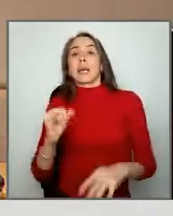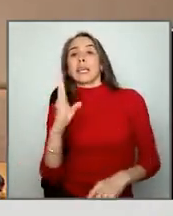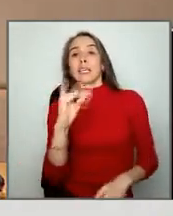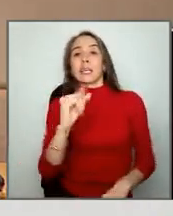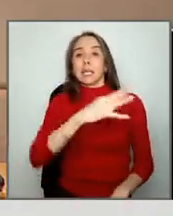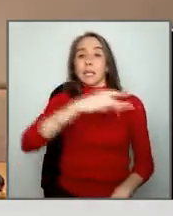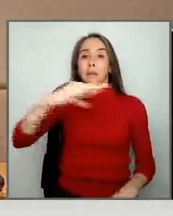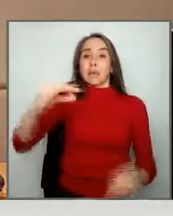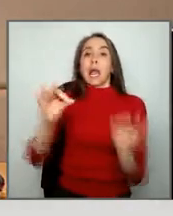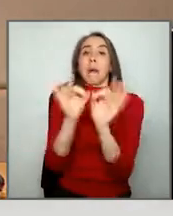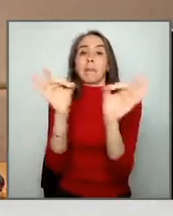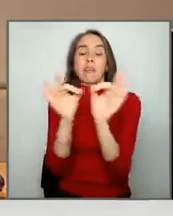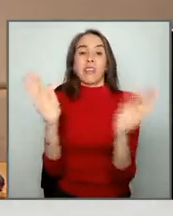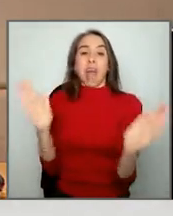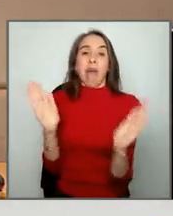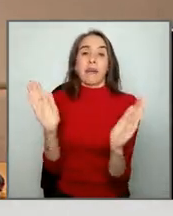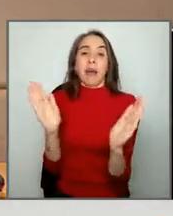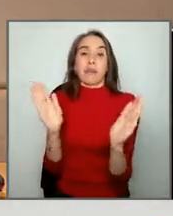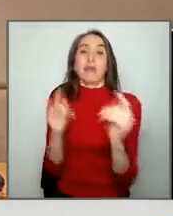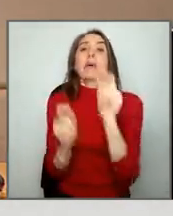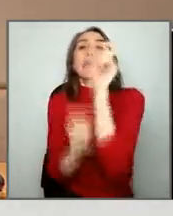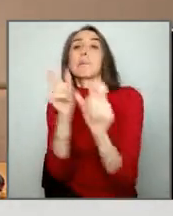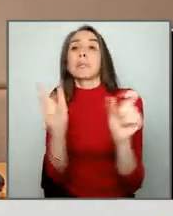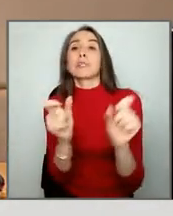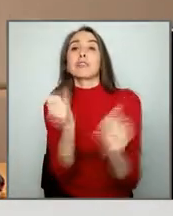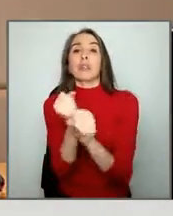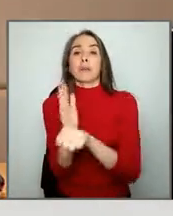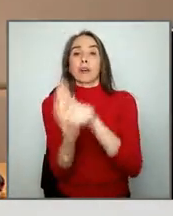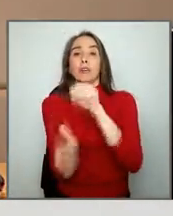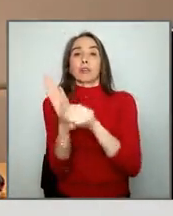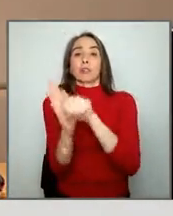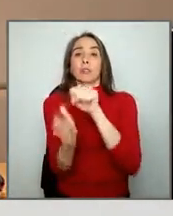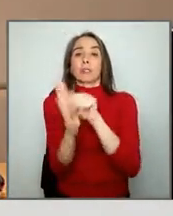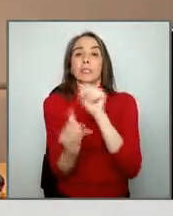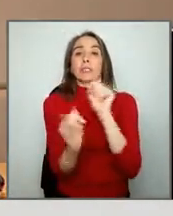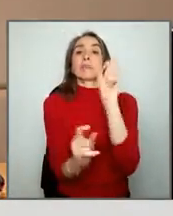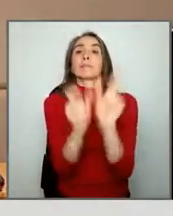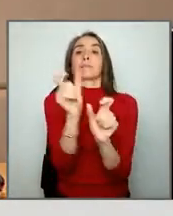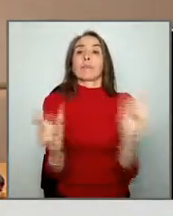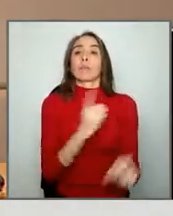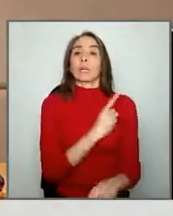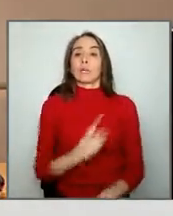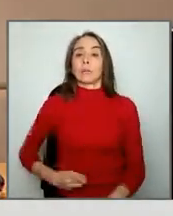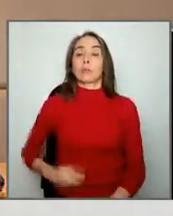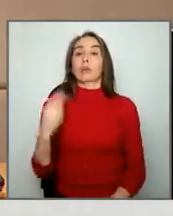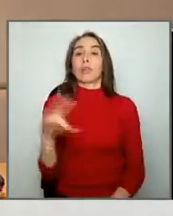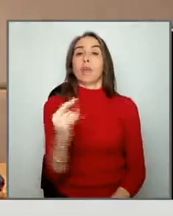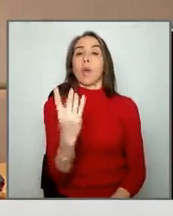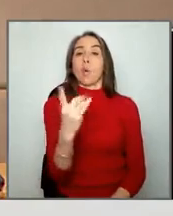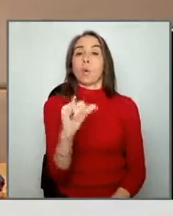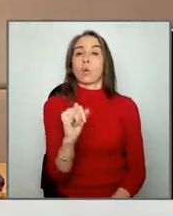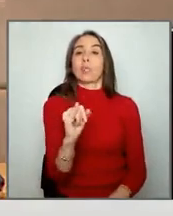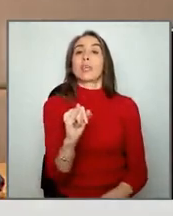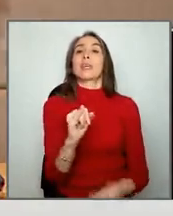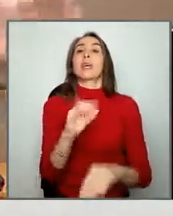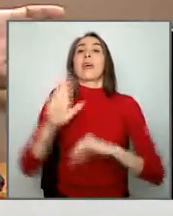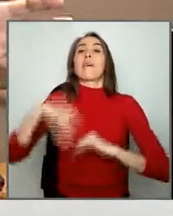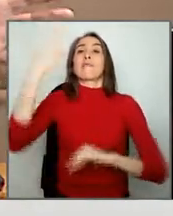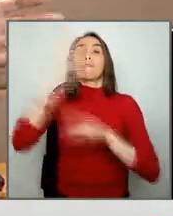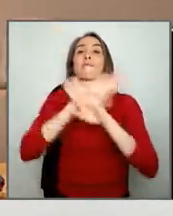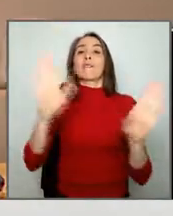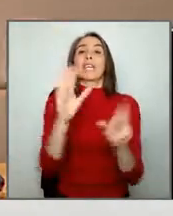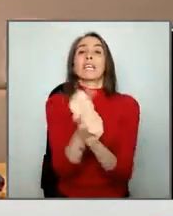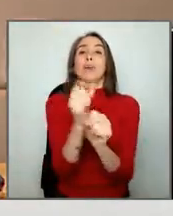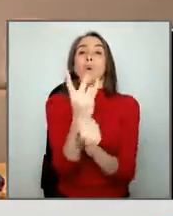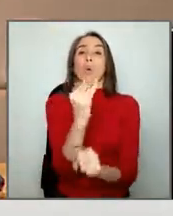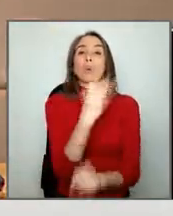Quizás sí hubo gente que perdió el empleo los parlamentarios probablemente de la ui que cuando dejan de ser parlamentarios acá pasan a trabajar en la